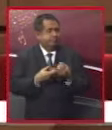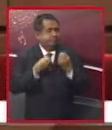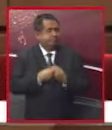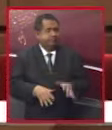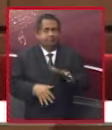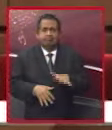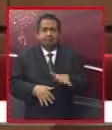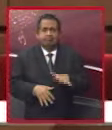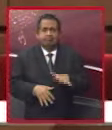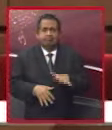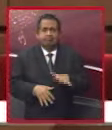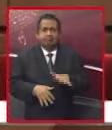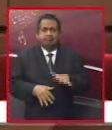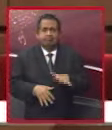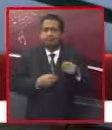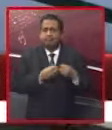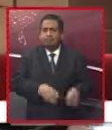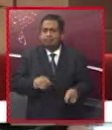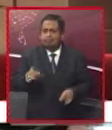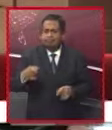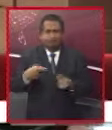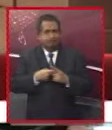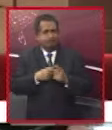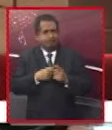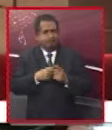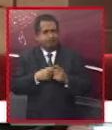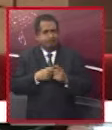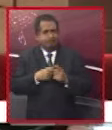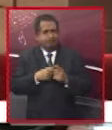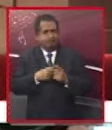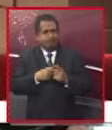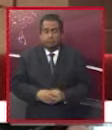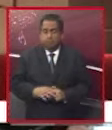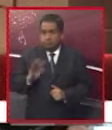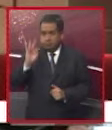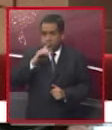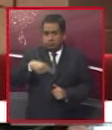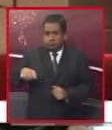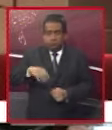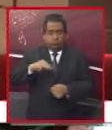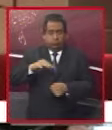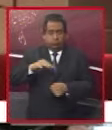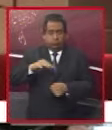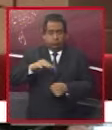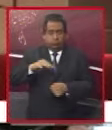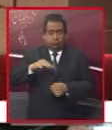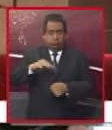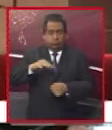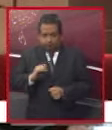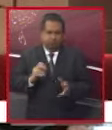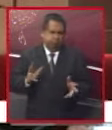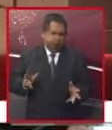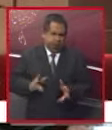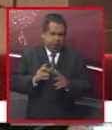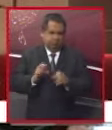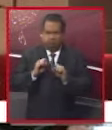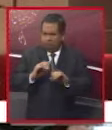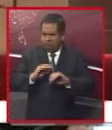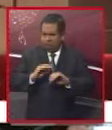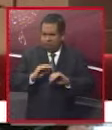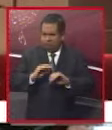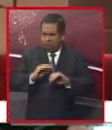a personas e instituciones civiles. De que con su voto a favor se